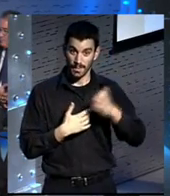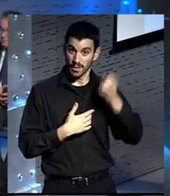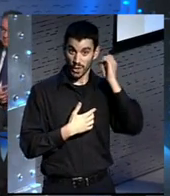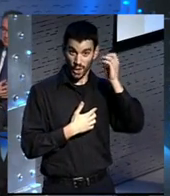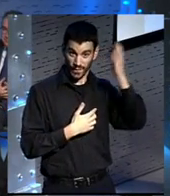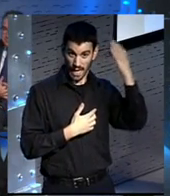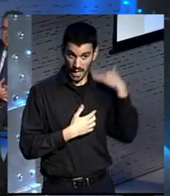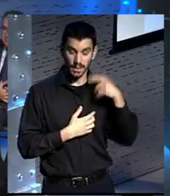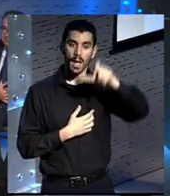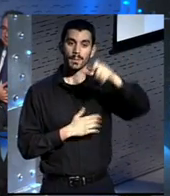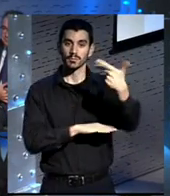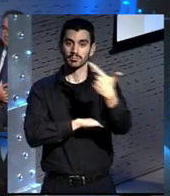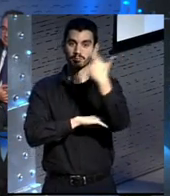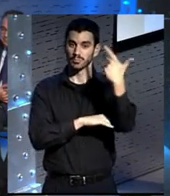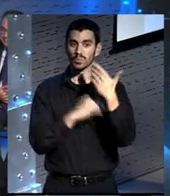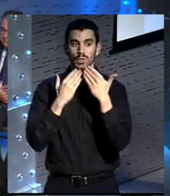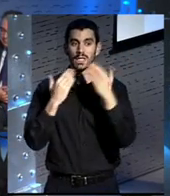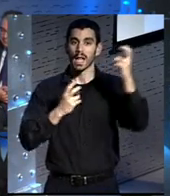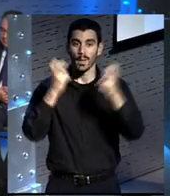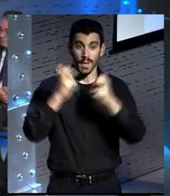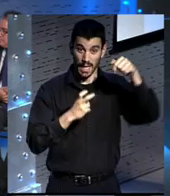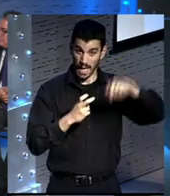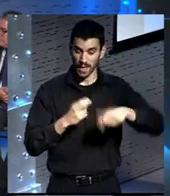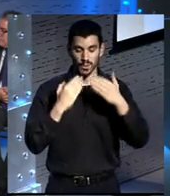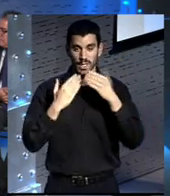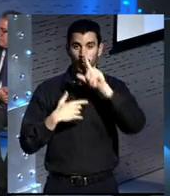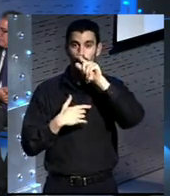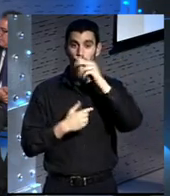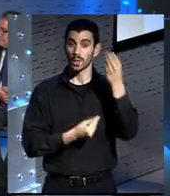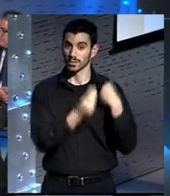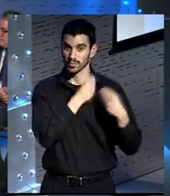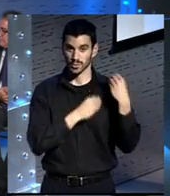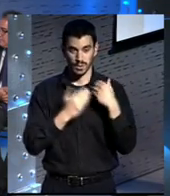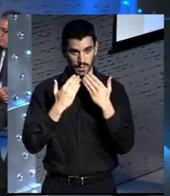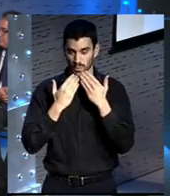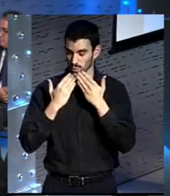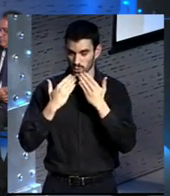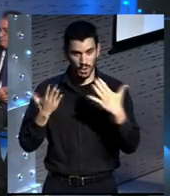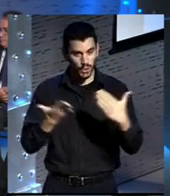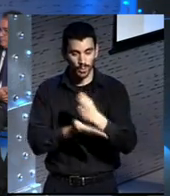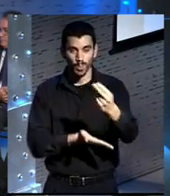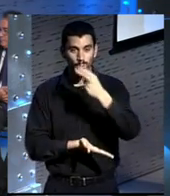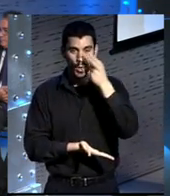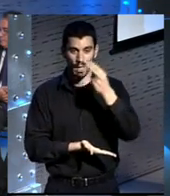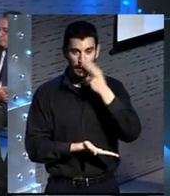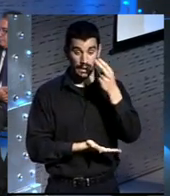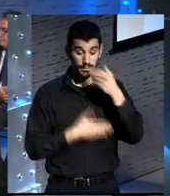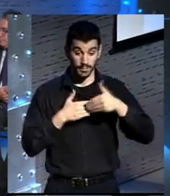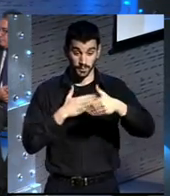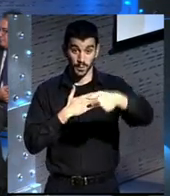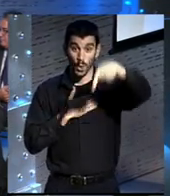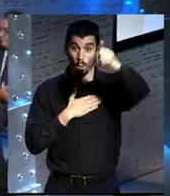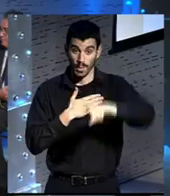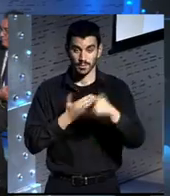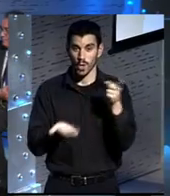a quienes nos han seguido a través de streaming de internet y quienes han participado por Twitter, que han sido también intervenciones muy interesantes, y dentro de un mes estaremos aquí de